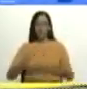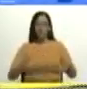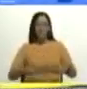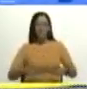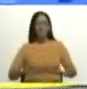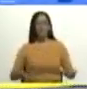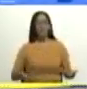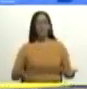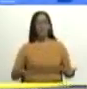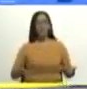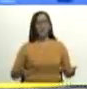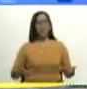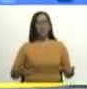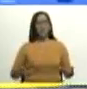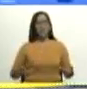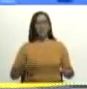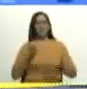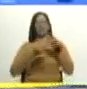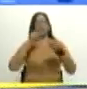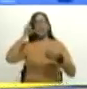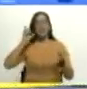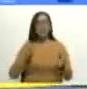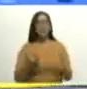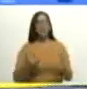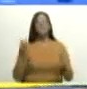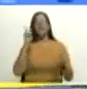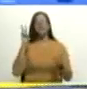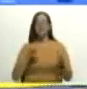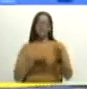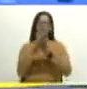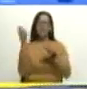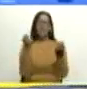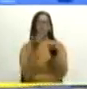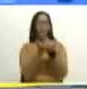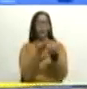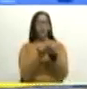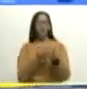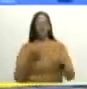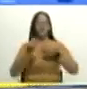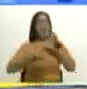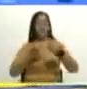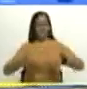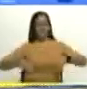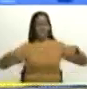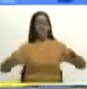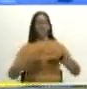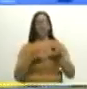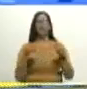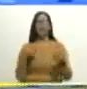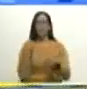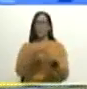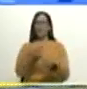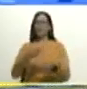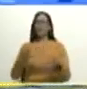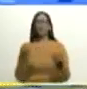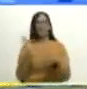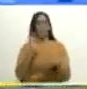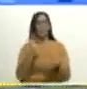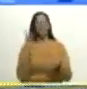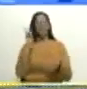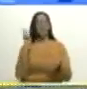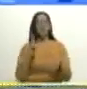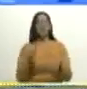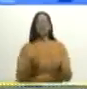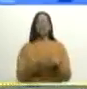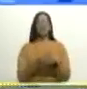vísceras. ¿Qué será el día en que Venezuela crezca en economía, genere riqueza y todo el mundo pague sus impuestos? Venezuela será